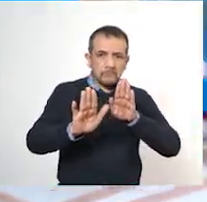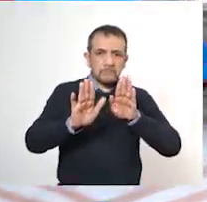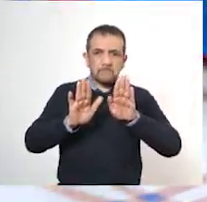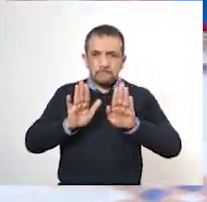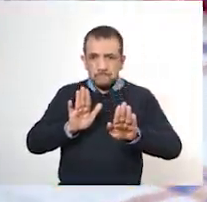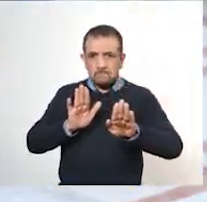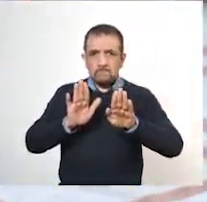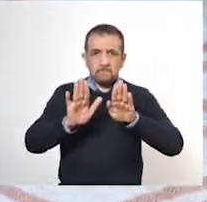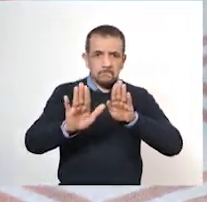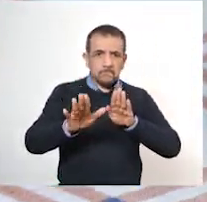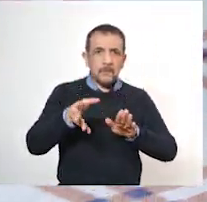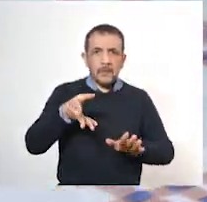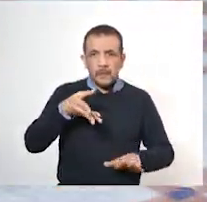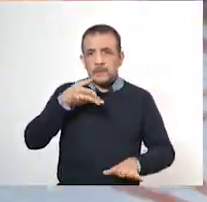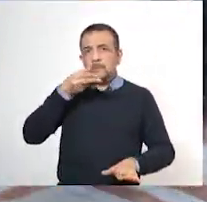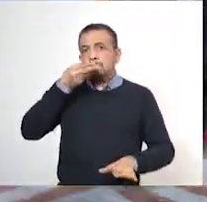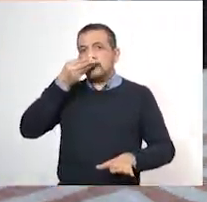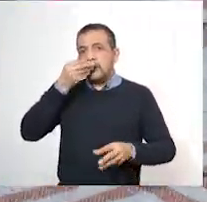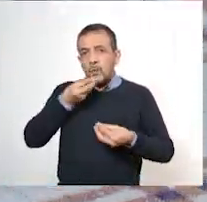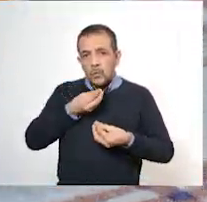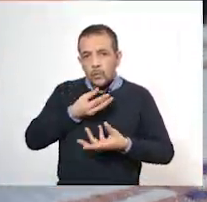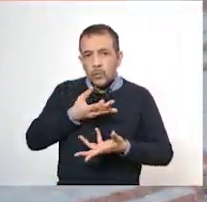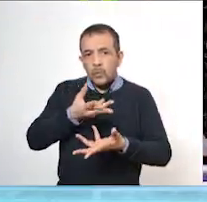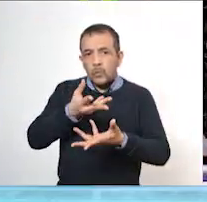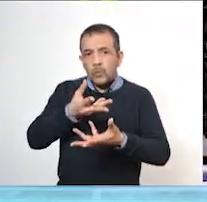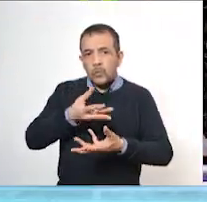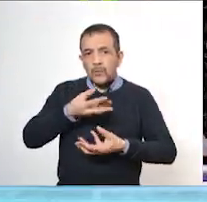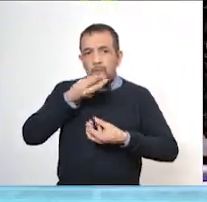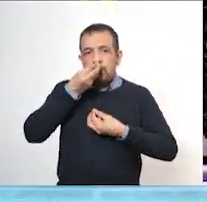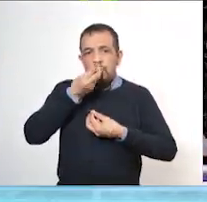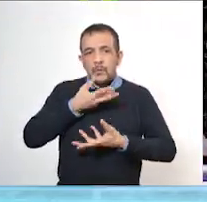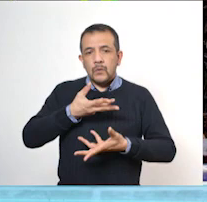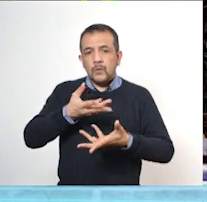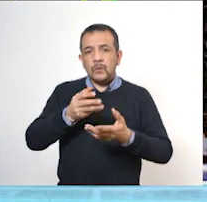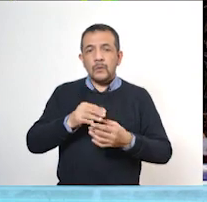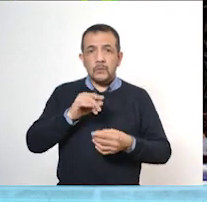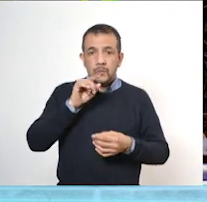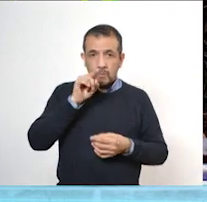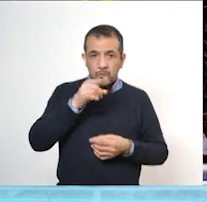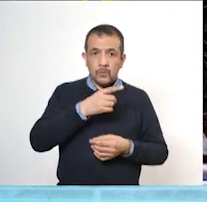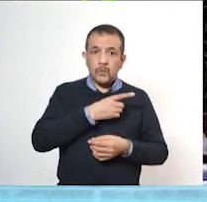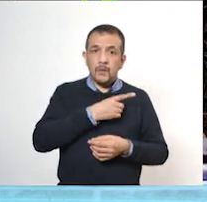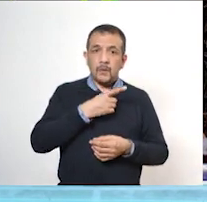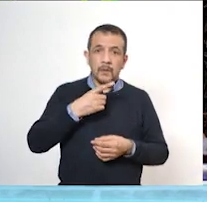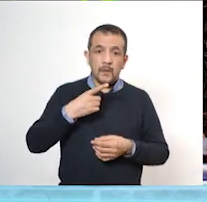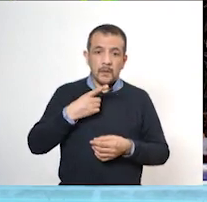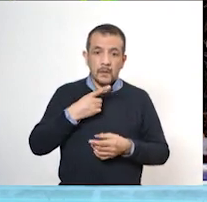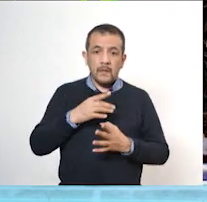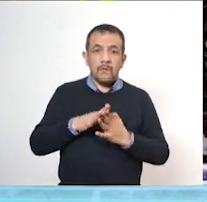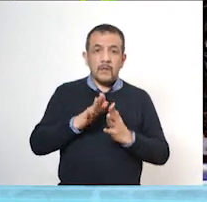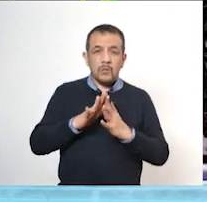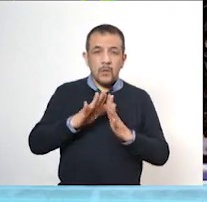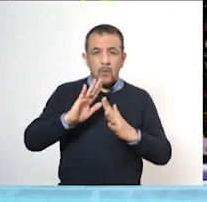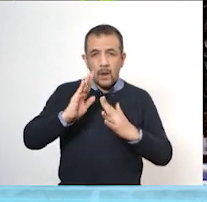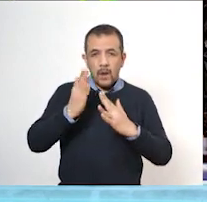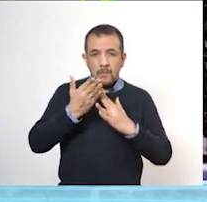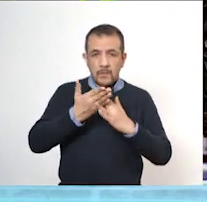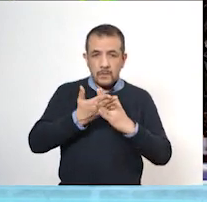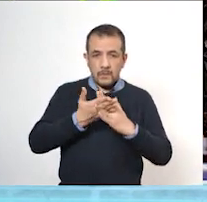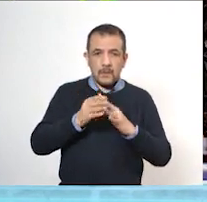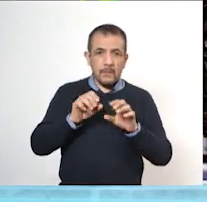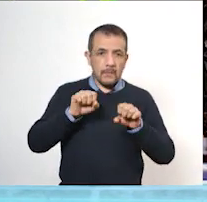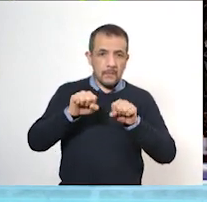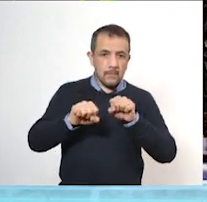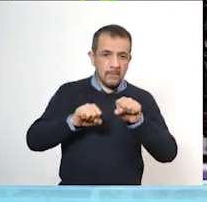trabajo medio, inhalo, exhalo. Para la ejecución de este movimiento de abdominal vamos a hacer una media bicicleta, nos vamos